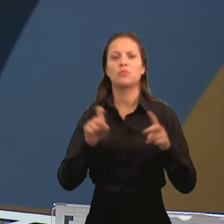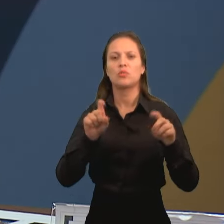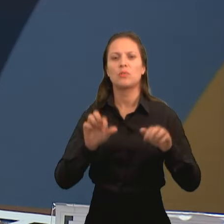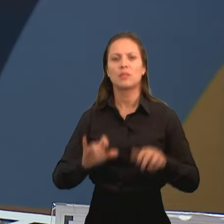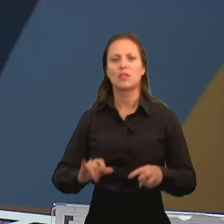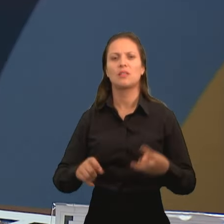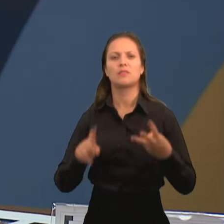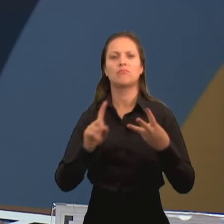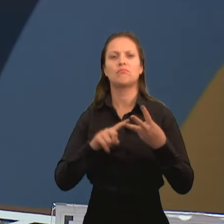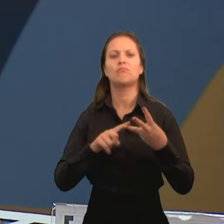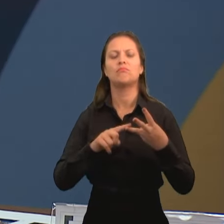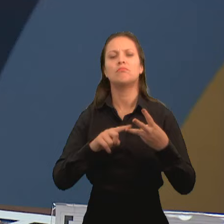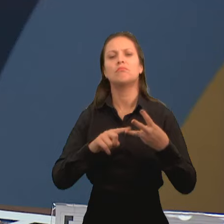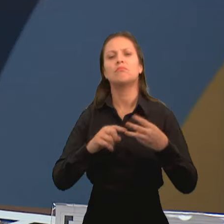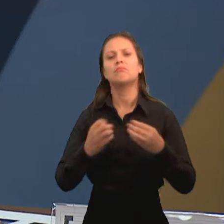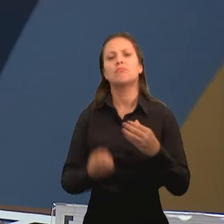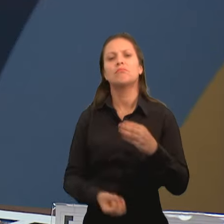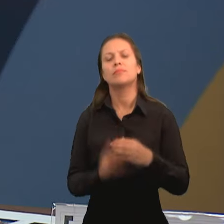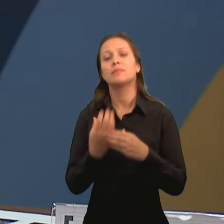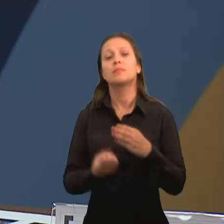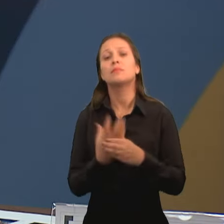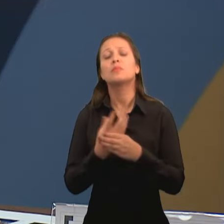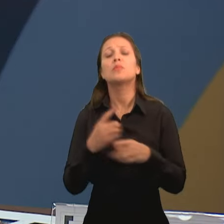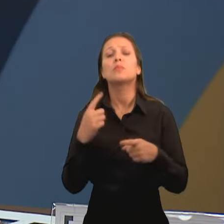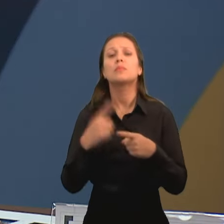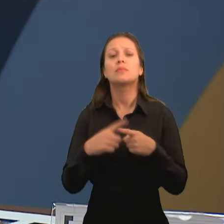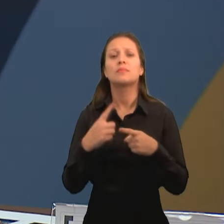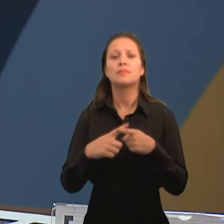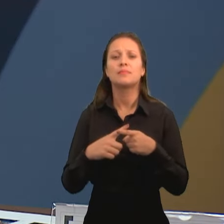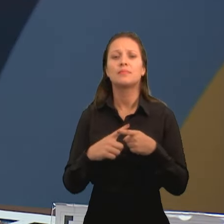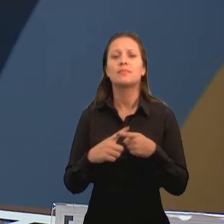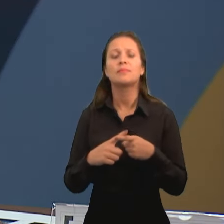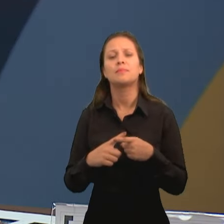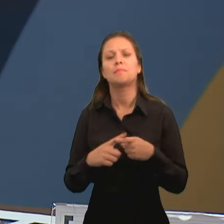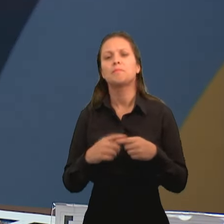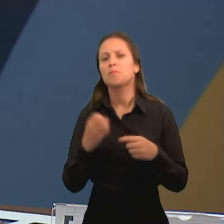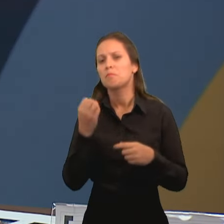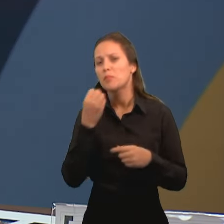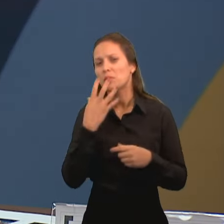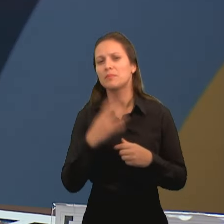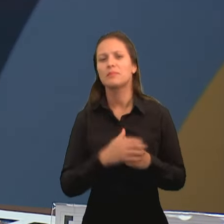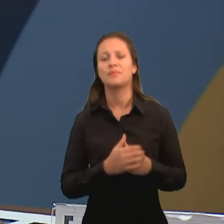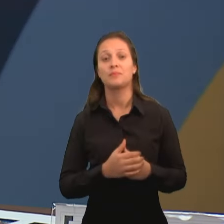de computación, de reproductividad, tiene una tasa de innovación.